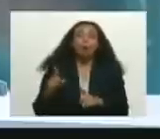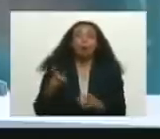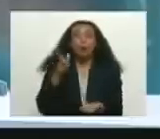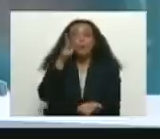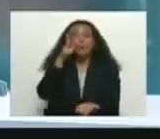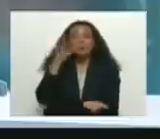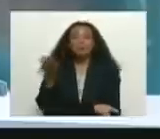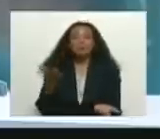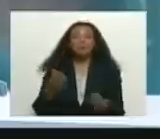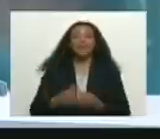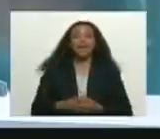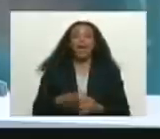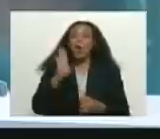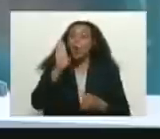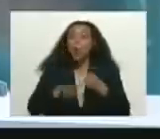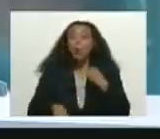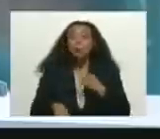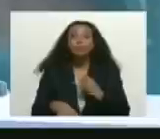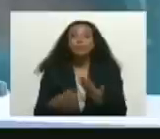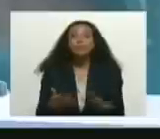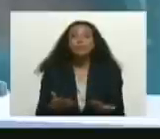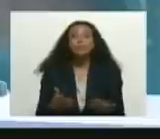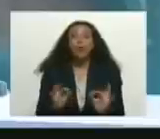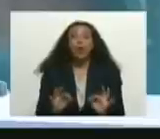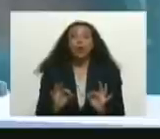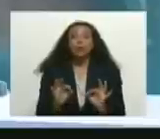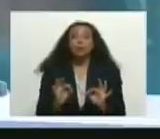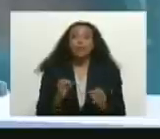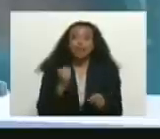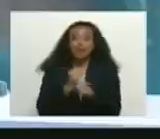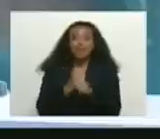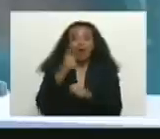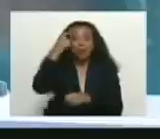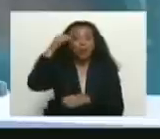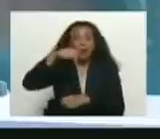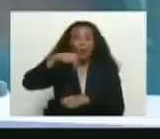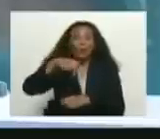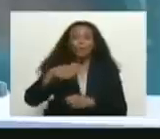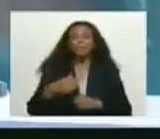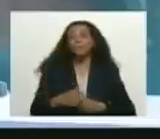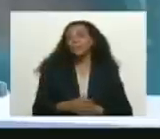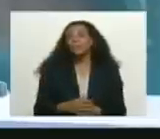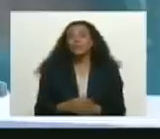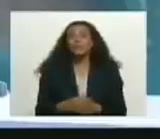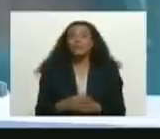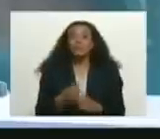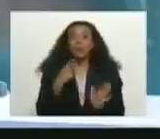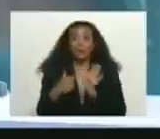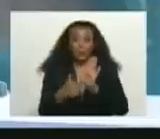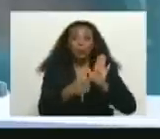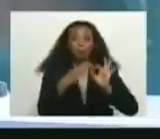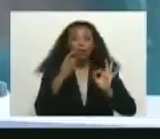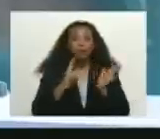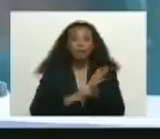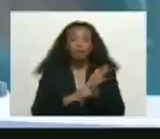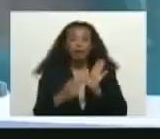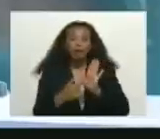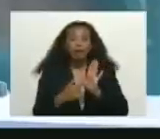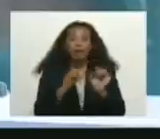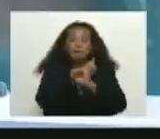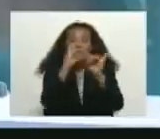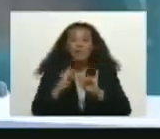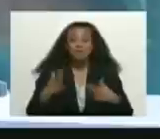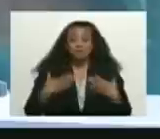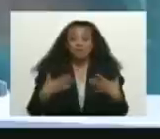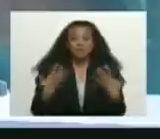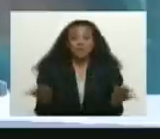segmento, el último segmento de la jornada del día de hoy, porque hay que mostrar lo felices que